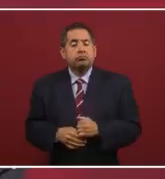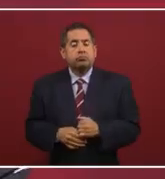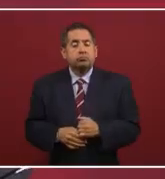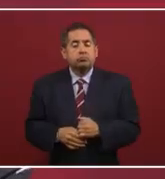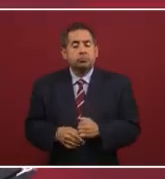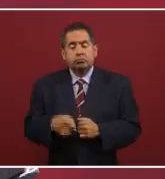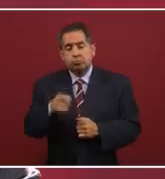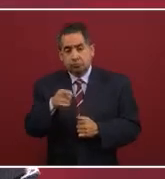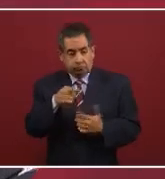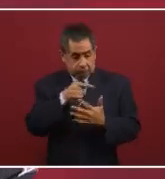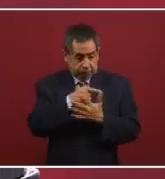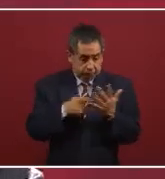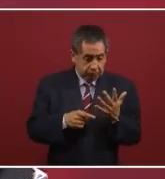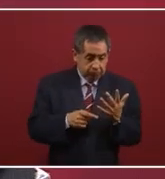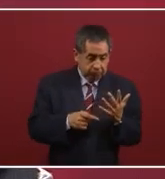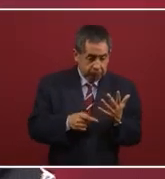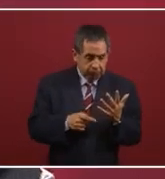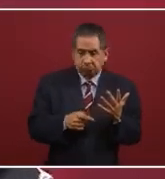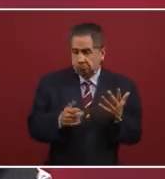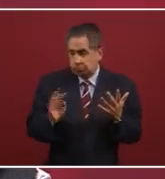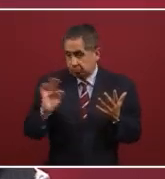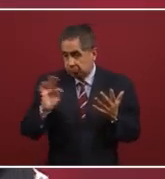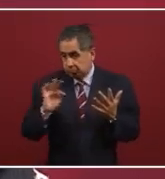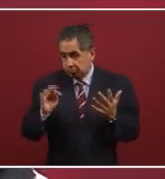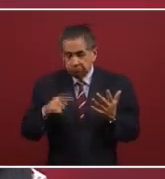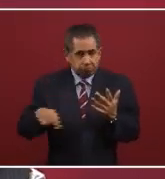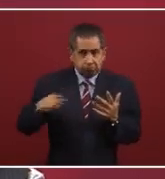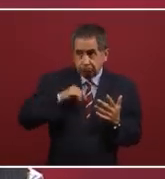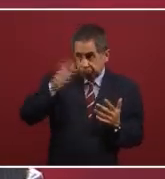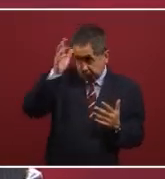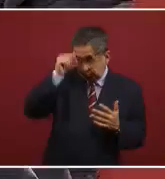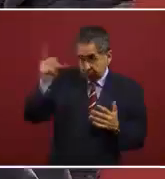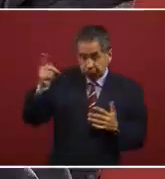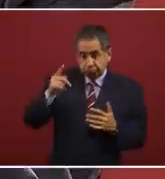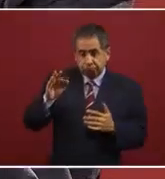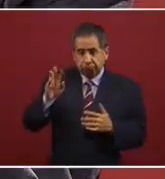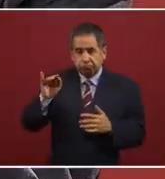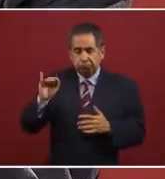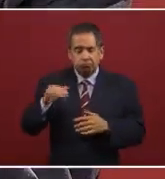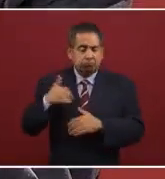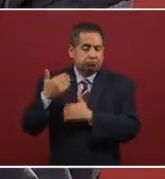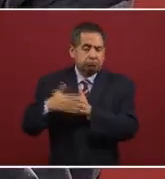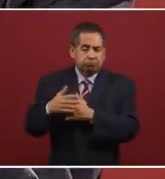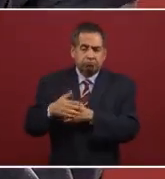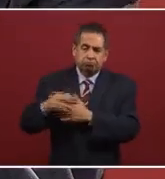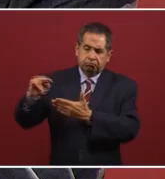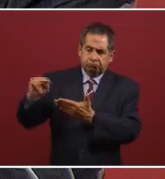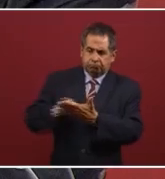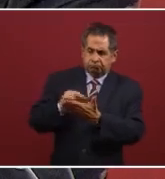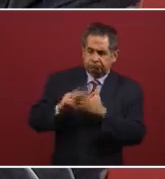es posible, si llegamos al acuerdo, que se firme